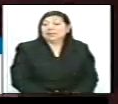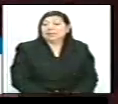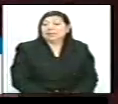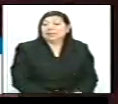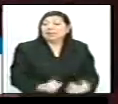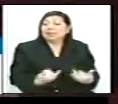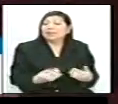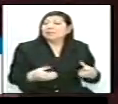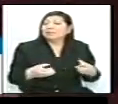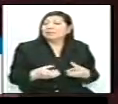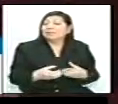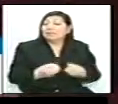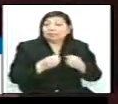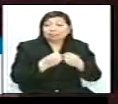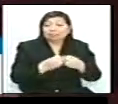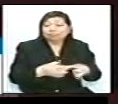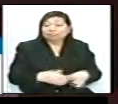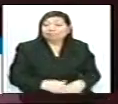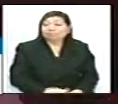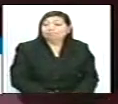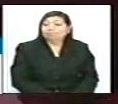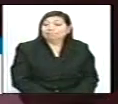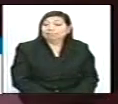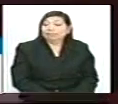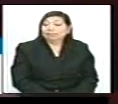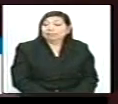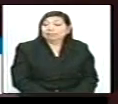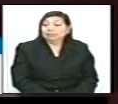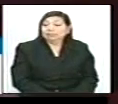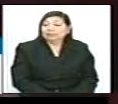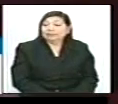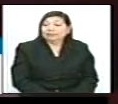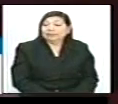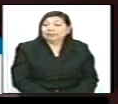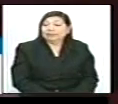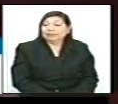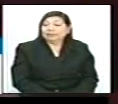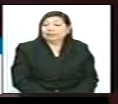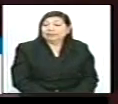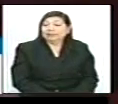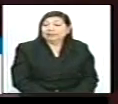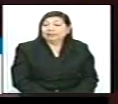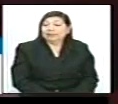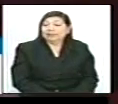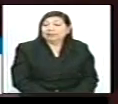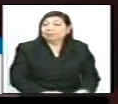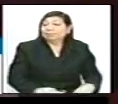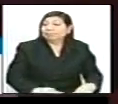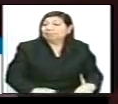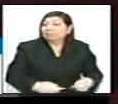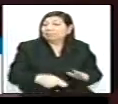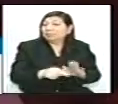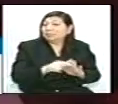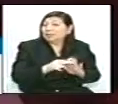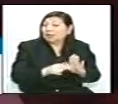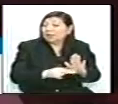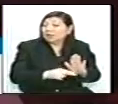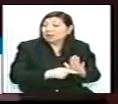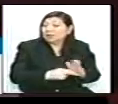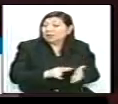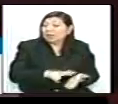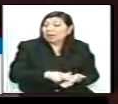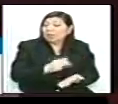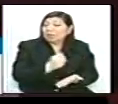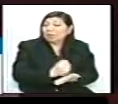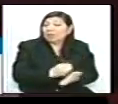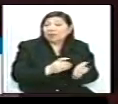esta comisión renuncie a sus atribuciones de debatir una norma, de aprobar